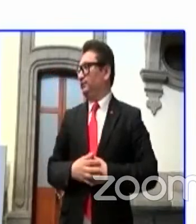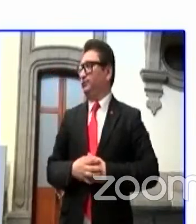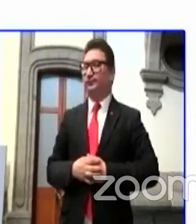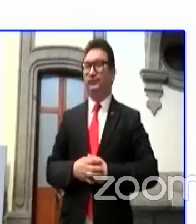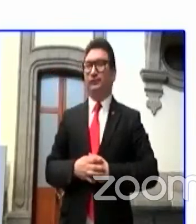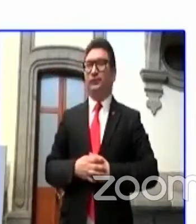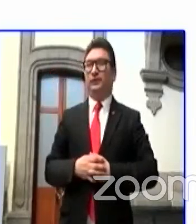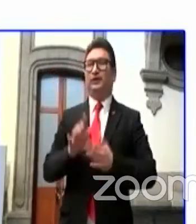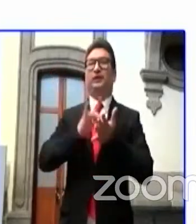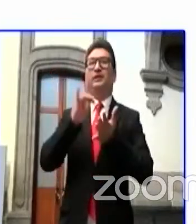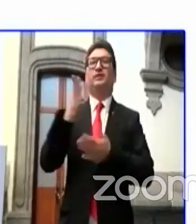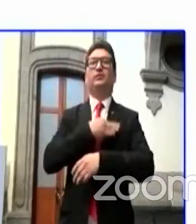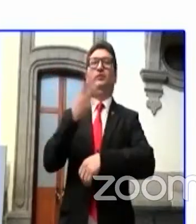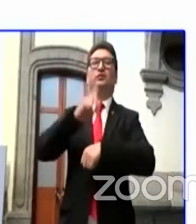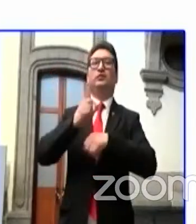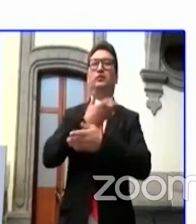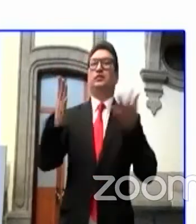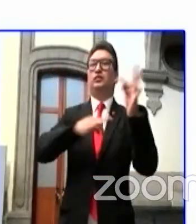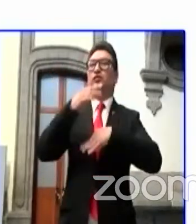Gracias.